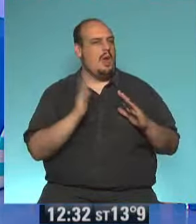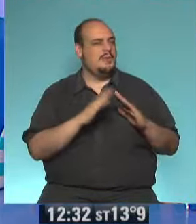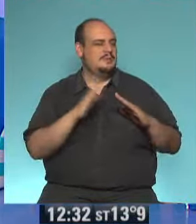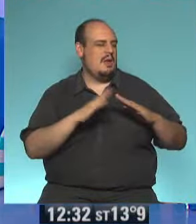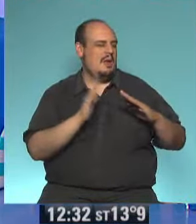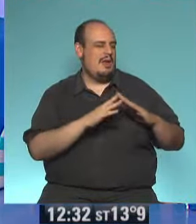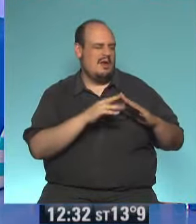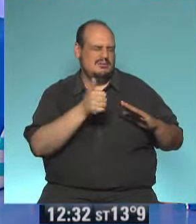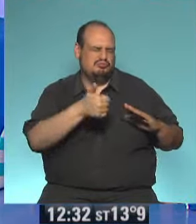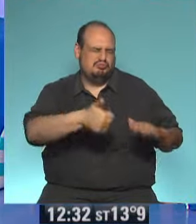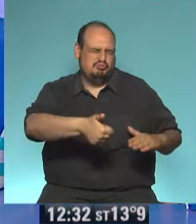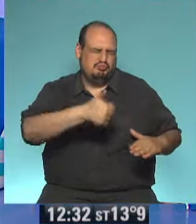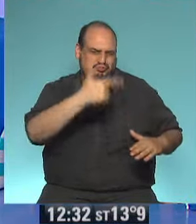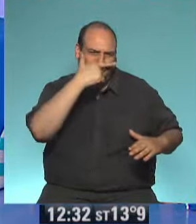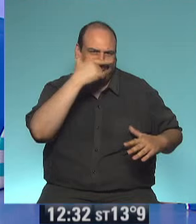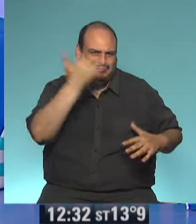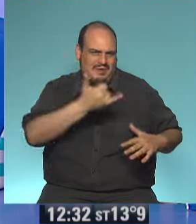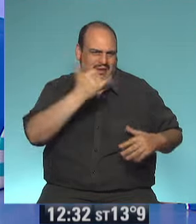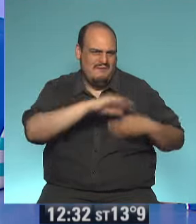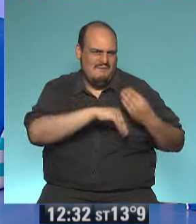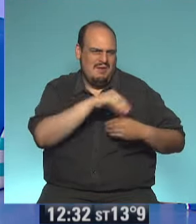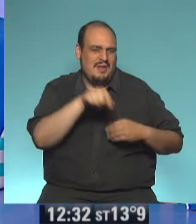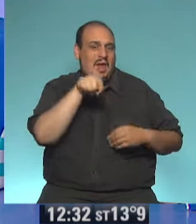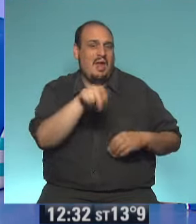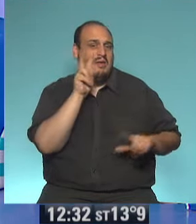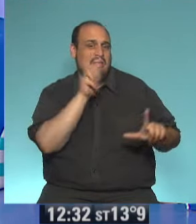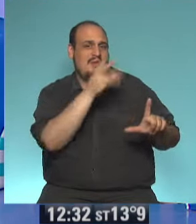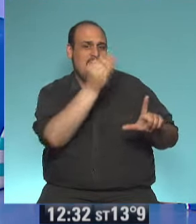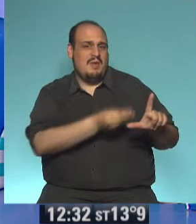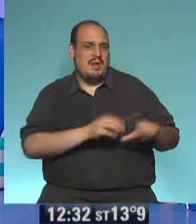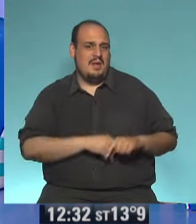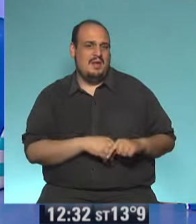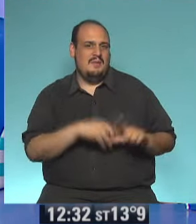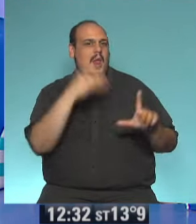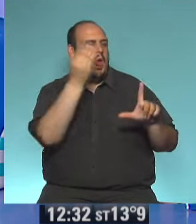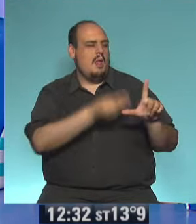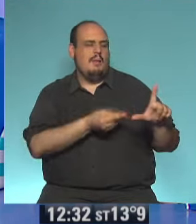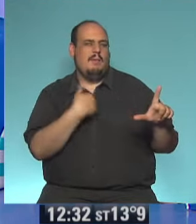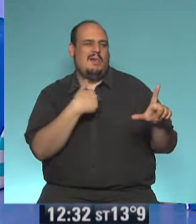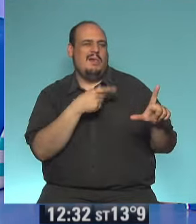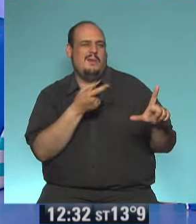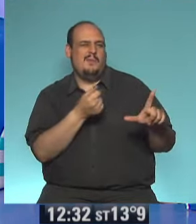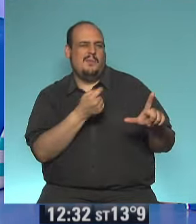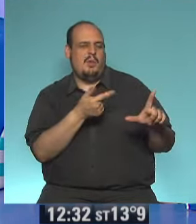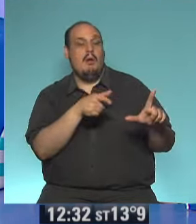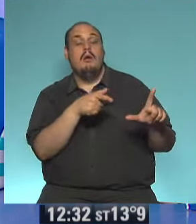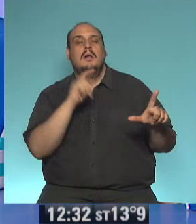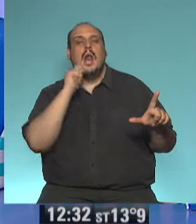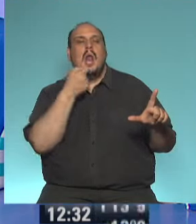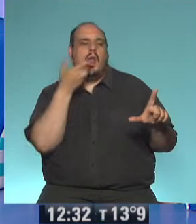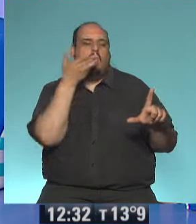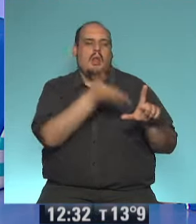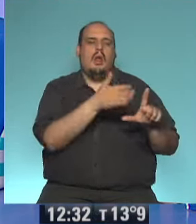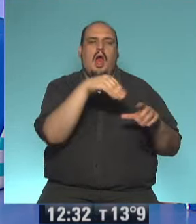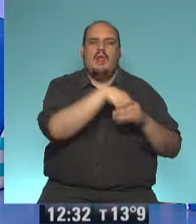Tengo una casa espectacular para pasar vacaciones en familia. Mira, ahí tenemos una imagen, pero la imagen no es nada, Lo lindo es estar ahí. Es